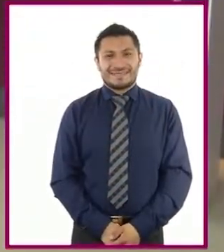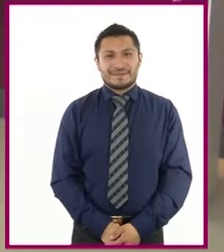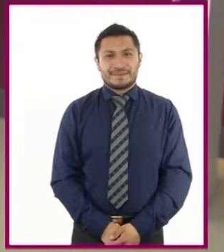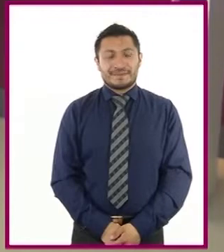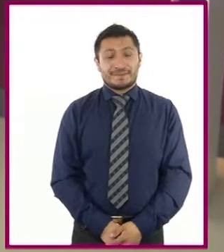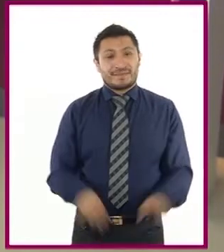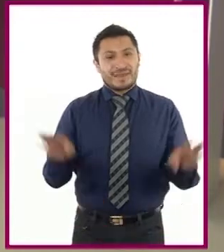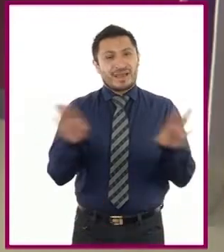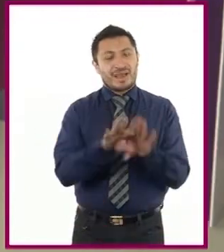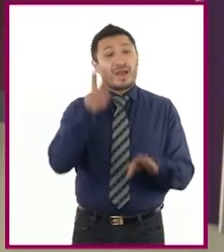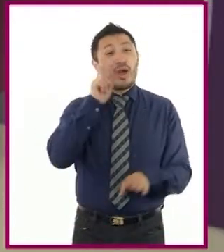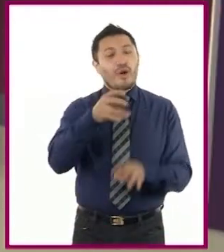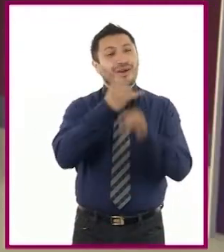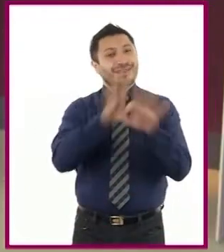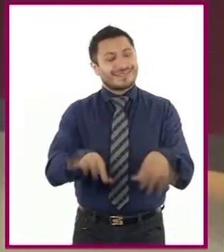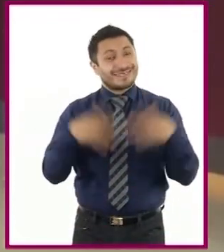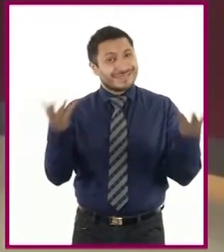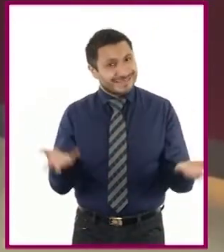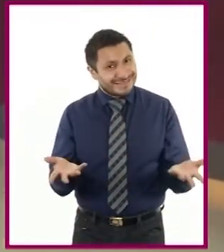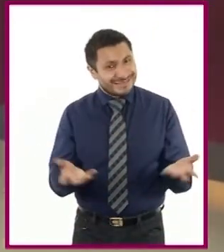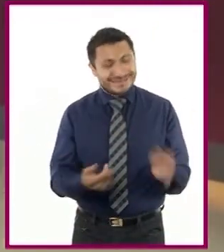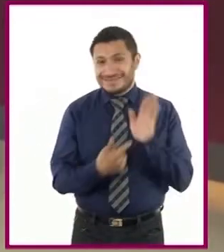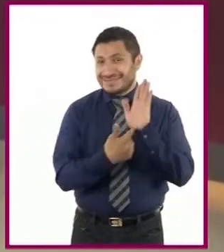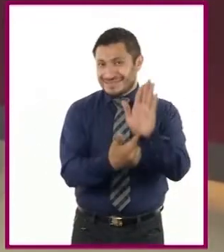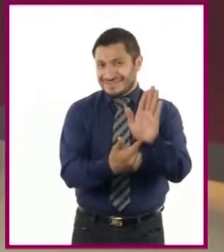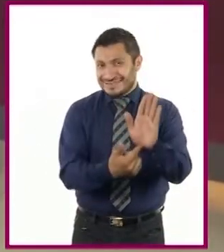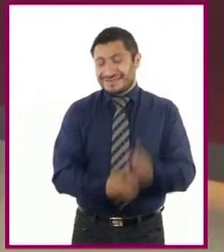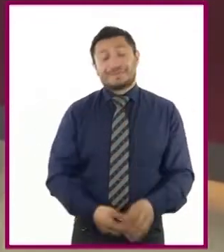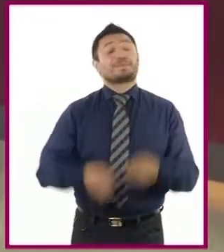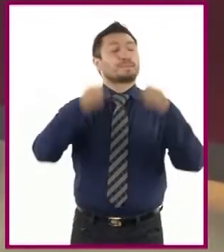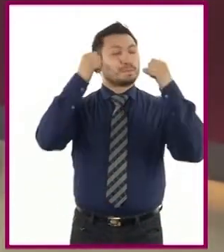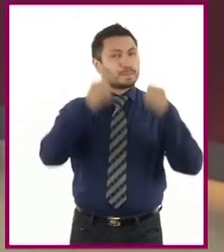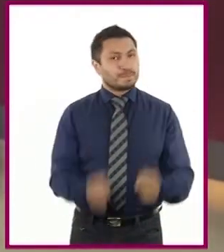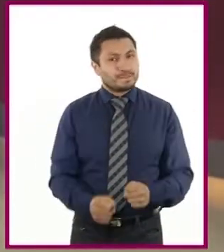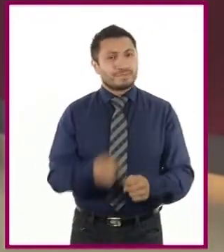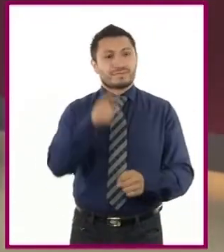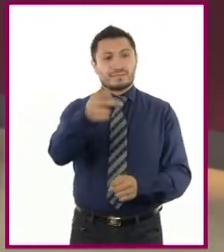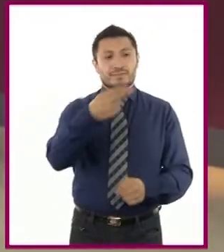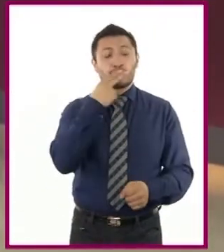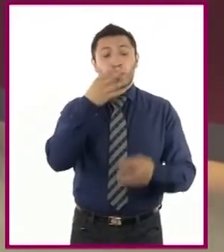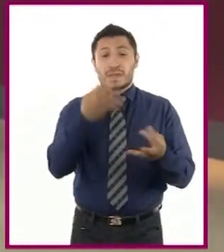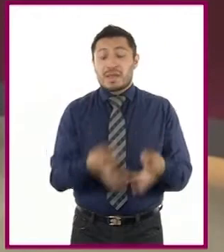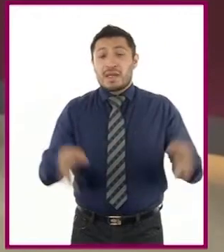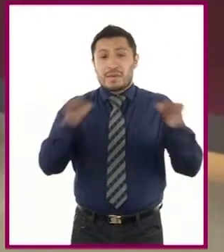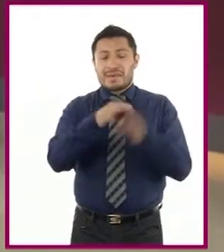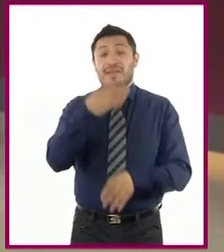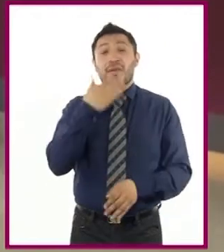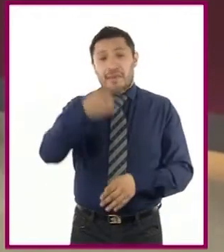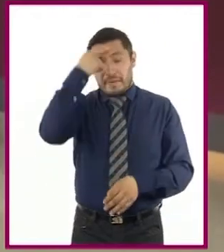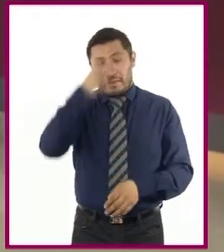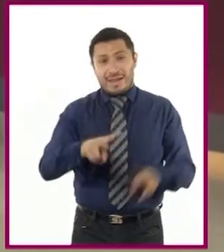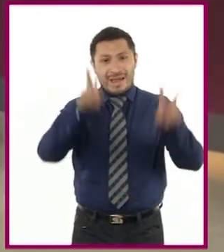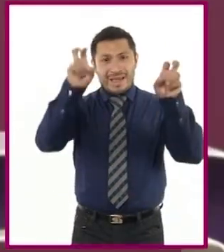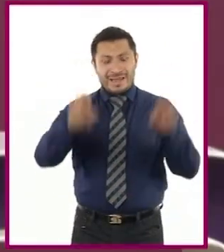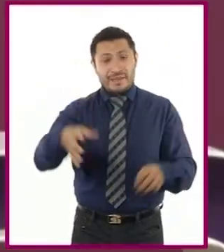¿Qué les pareció la información que se presentó? Sin duda será de utilidad para fortalecer el tema en